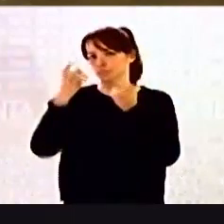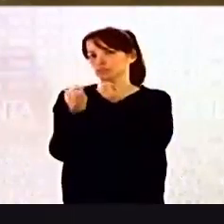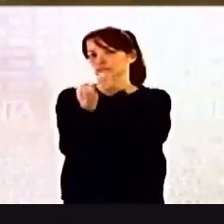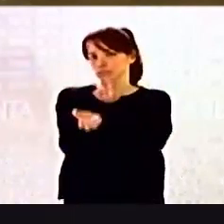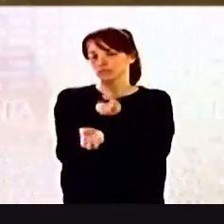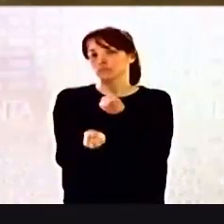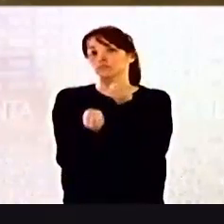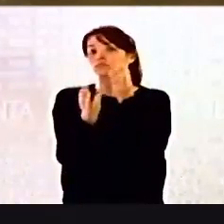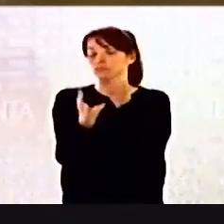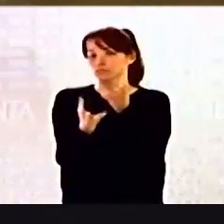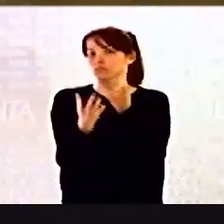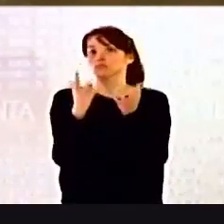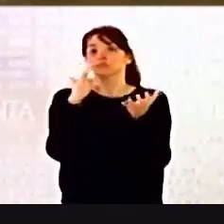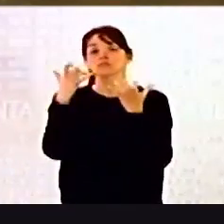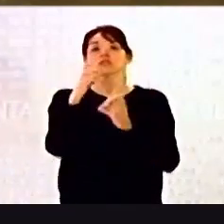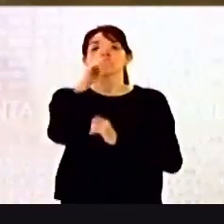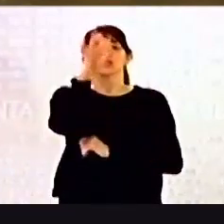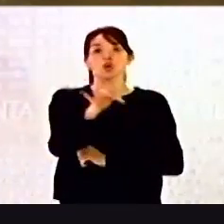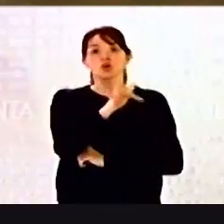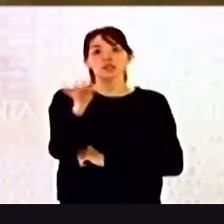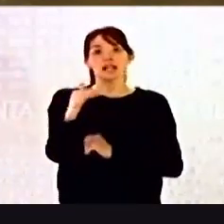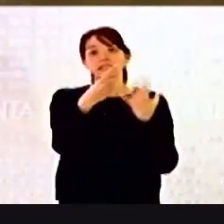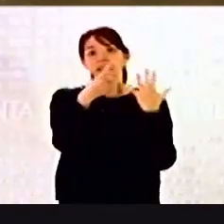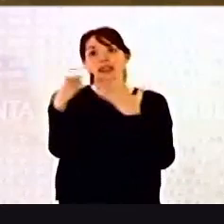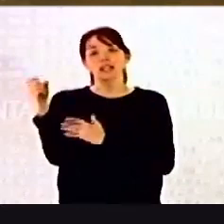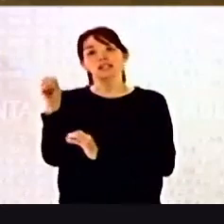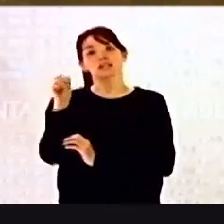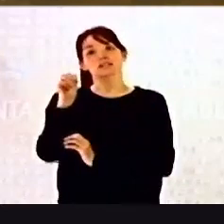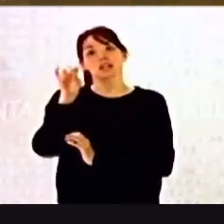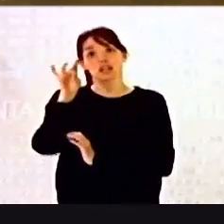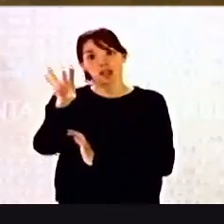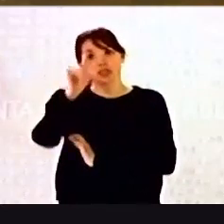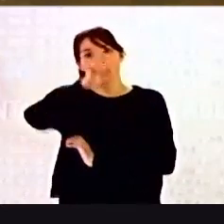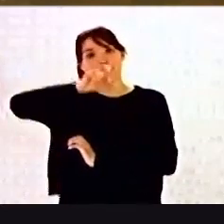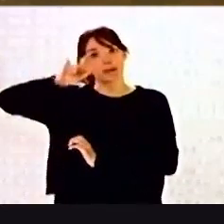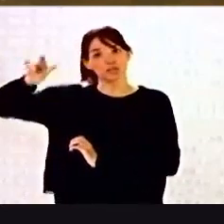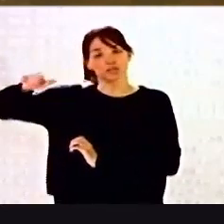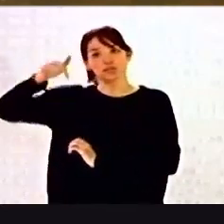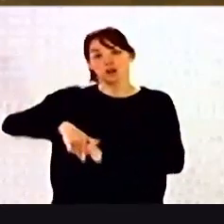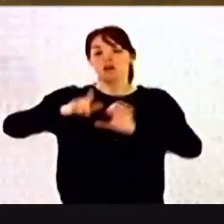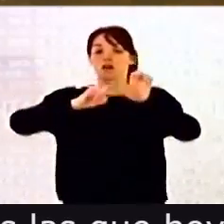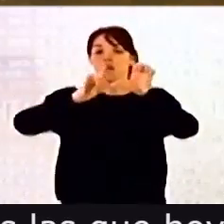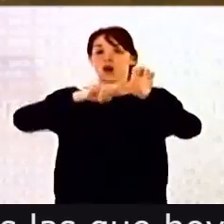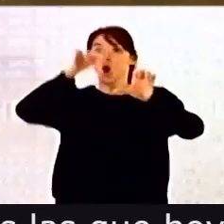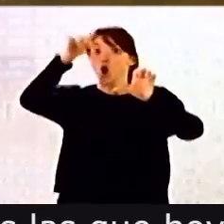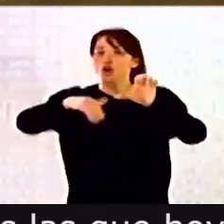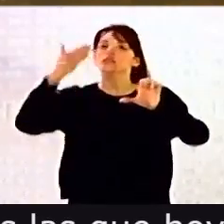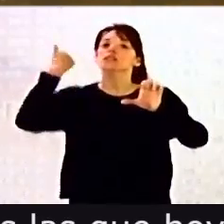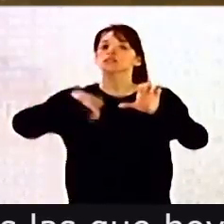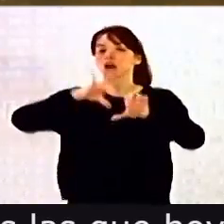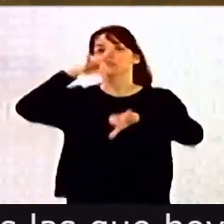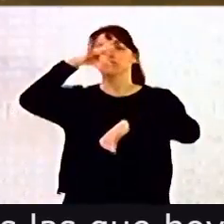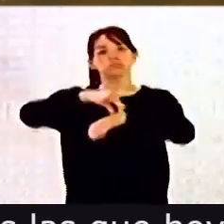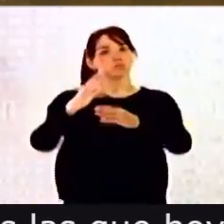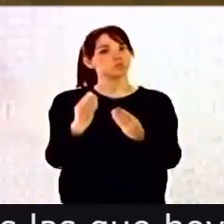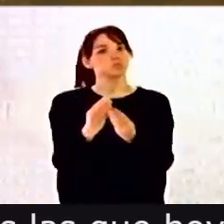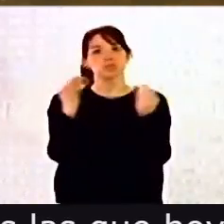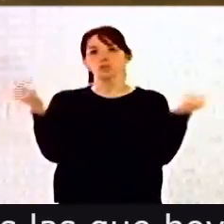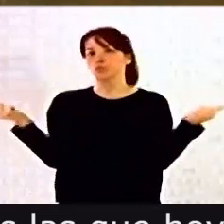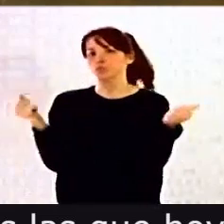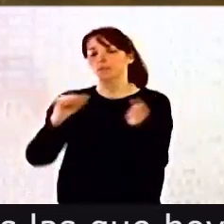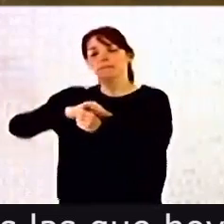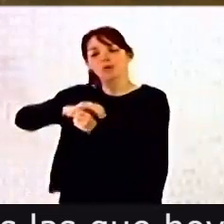Quiero destacar que son un total de 615 personas las que hoy en Extremadura han superado al COVID, han